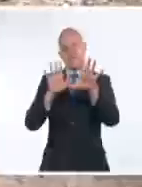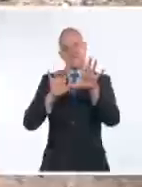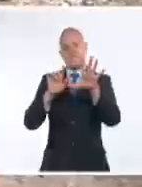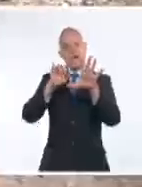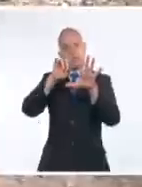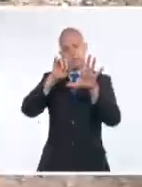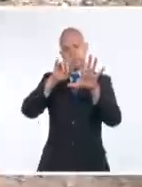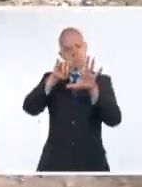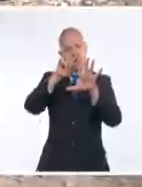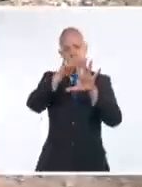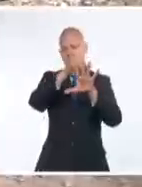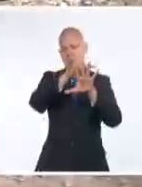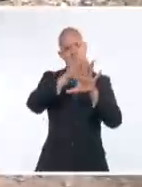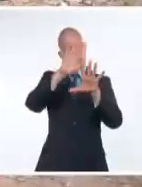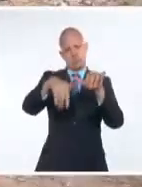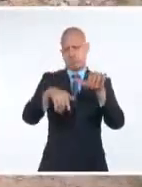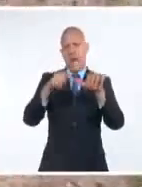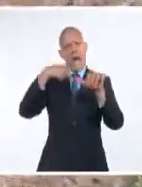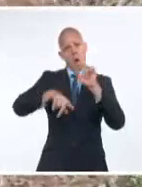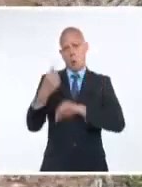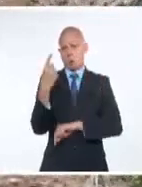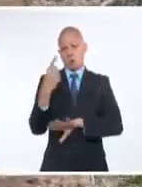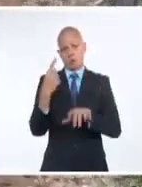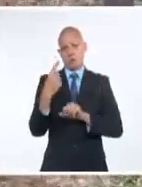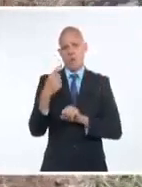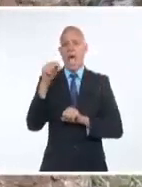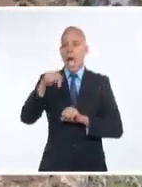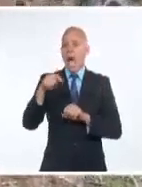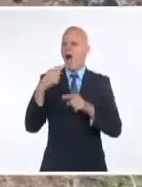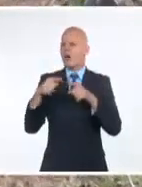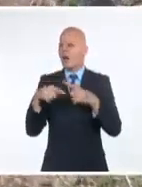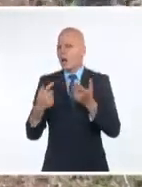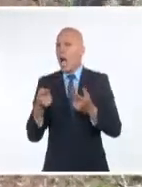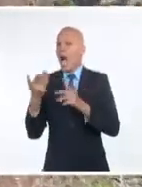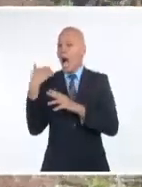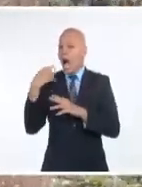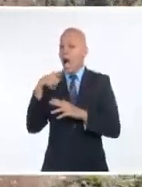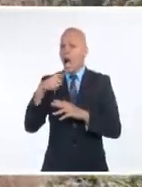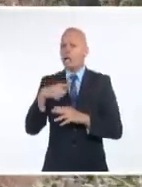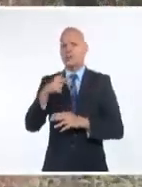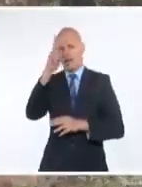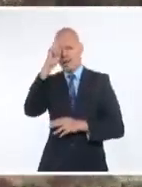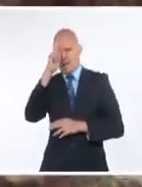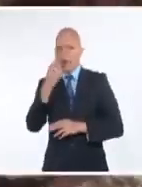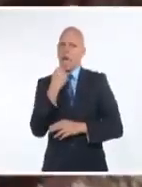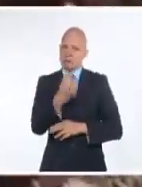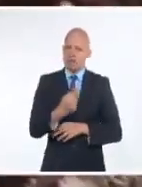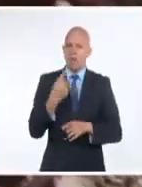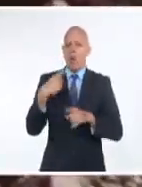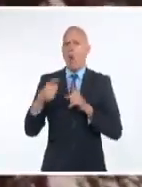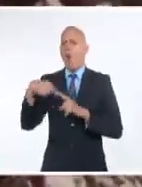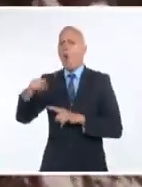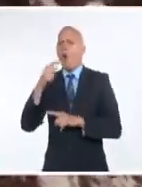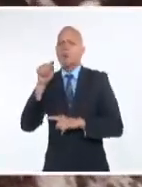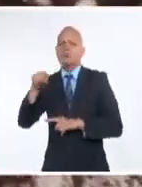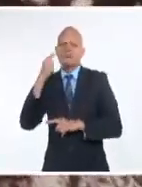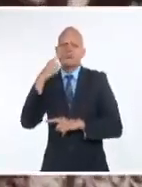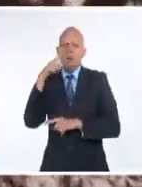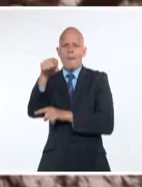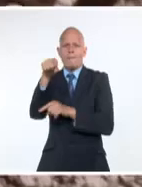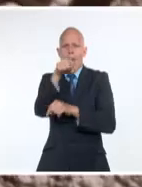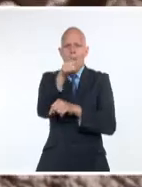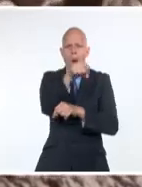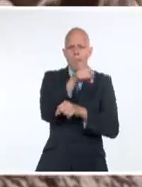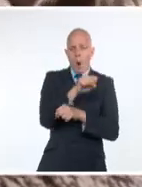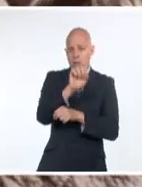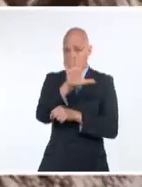marítimo y terrestre, explanada con parapeto, cuarteles, cocina, enfermería, muro apillerado, polígono y cañones Ordóñez de 15